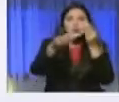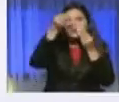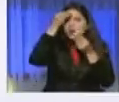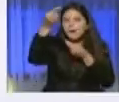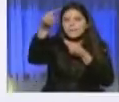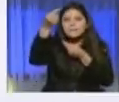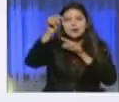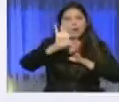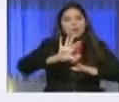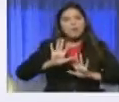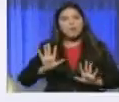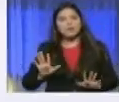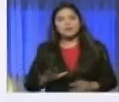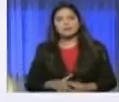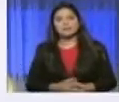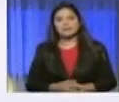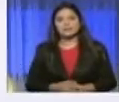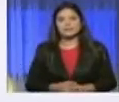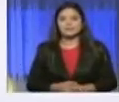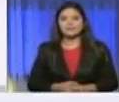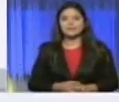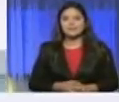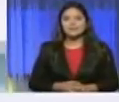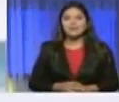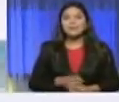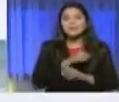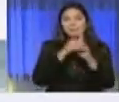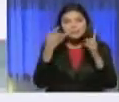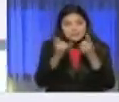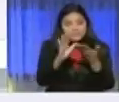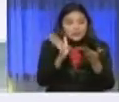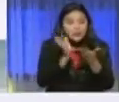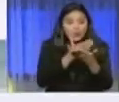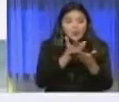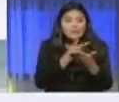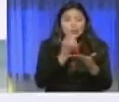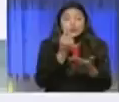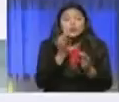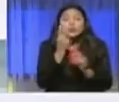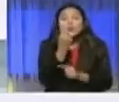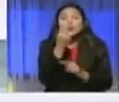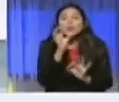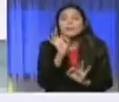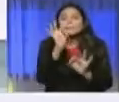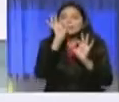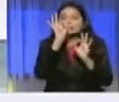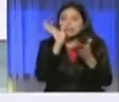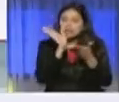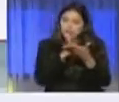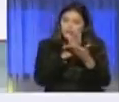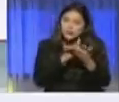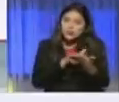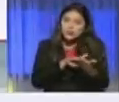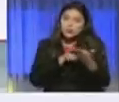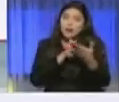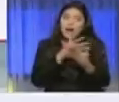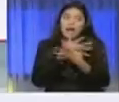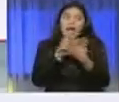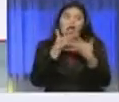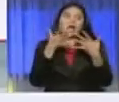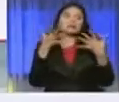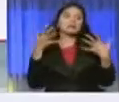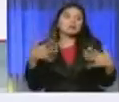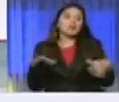memoria. Y había un libro muy especial, un gran libro,